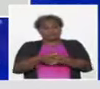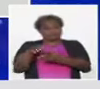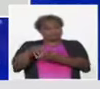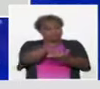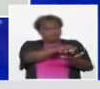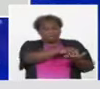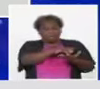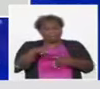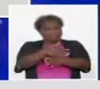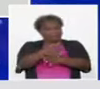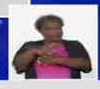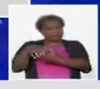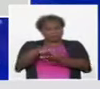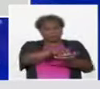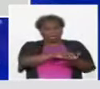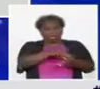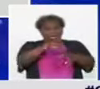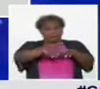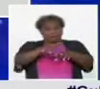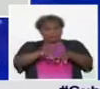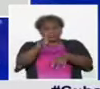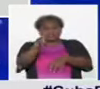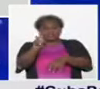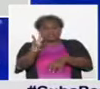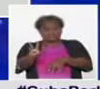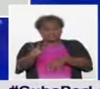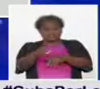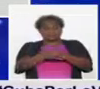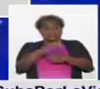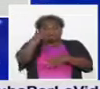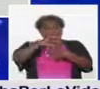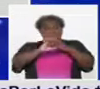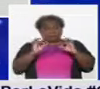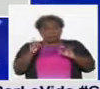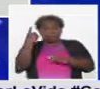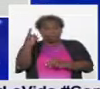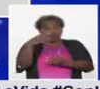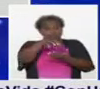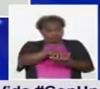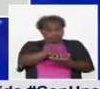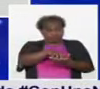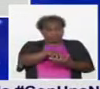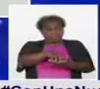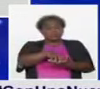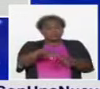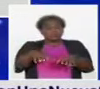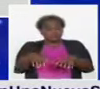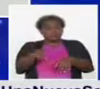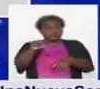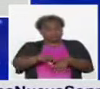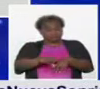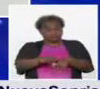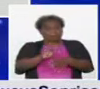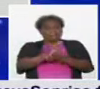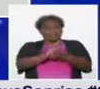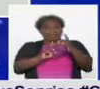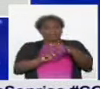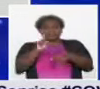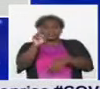La Habana 13, en Artemisa 1, en Matanzas 1, en Cienfuegos